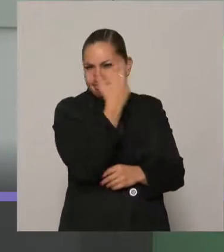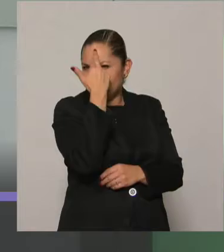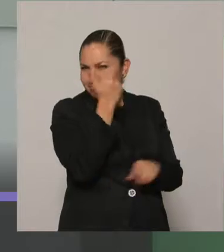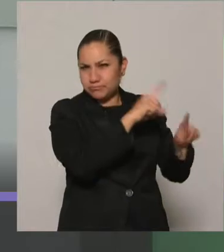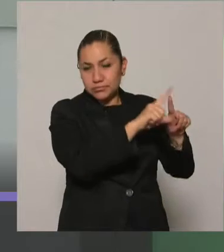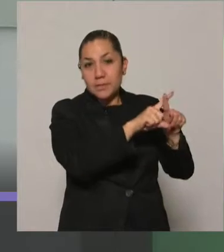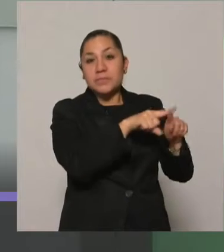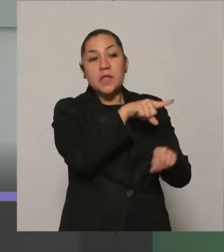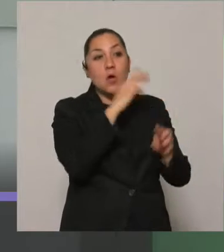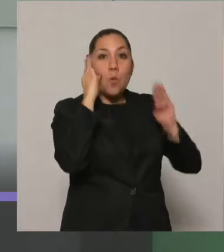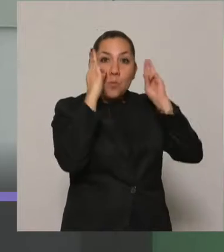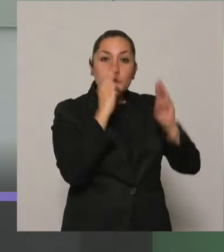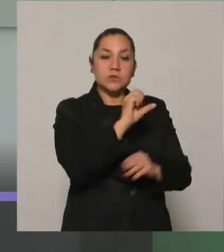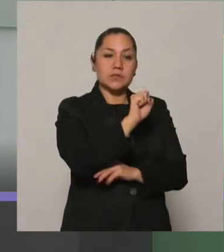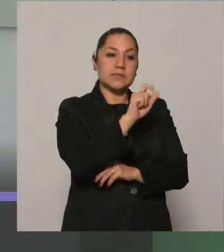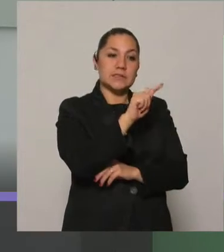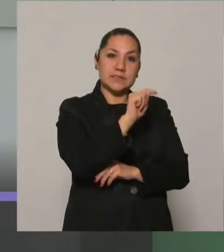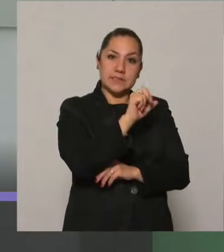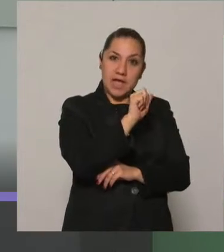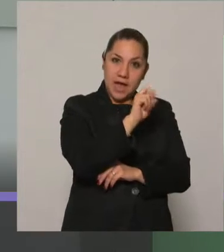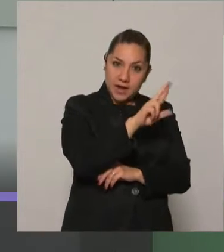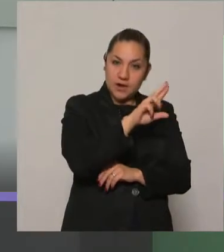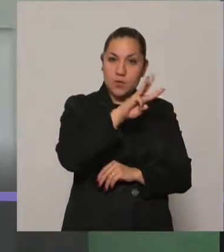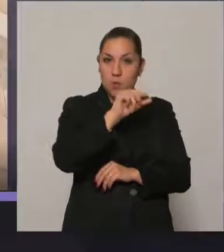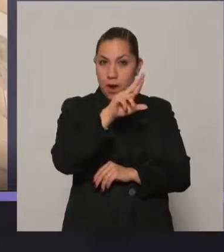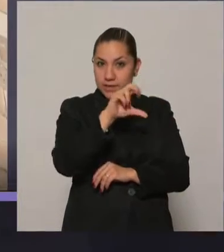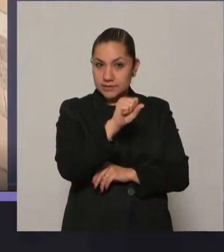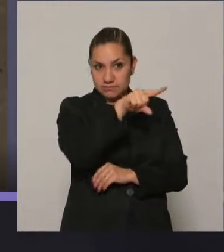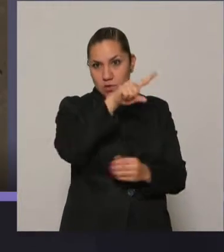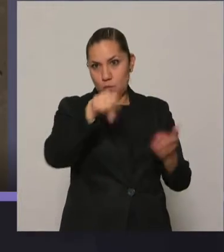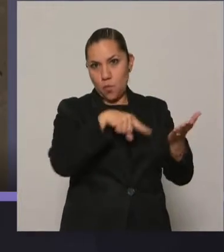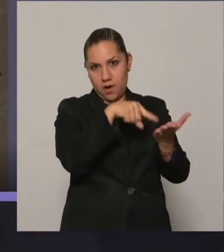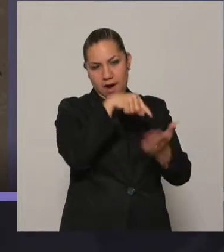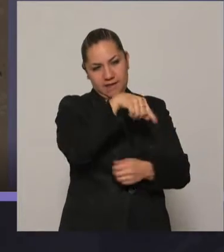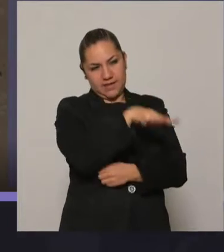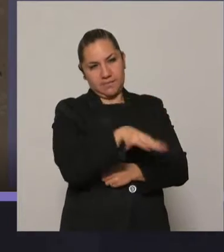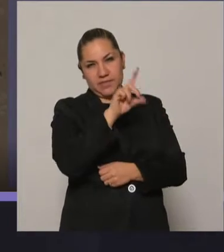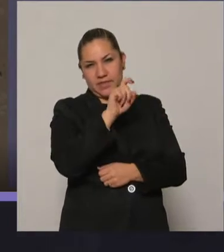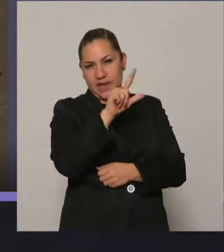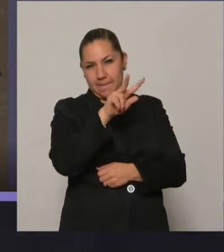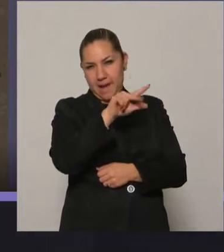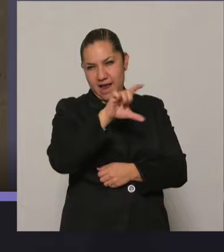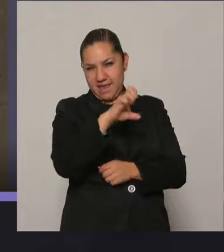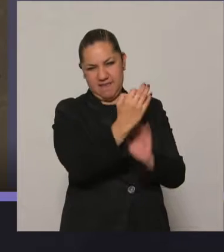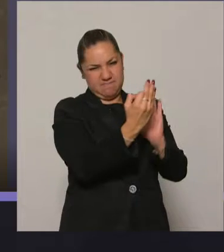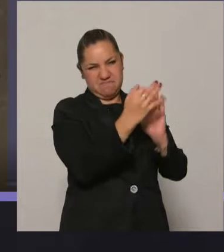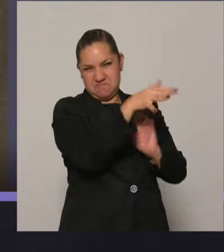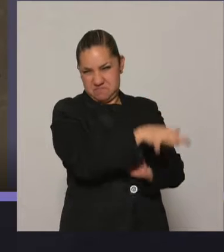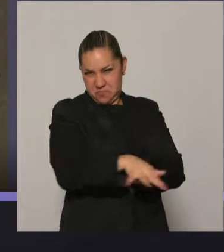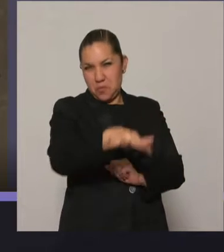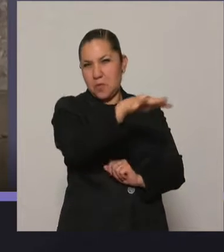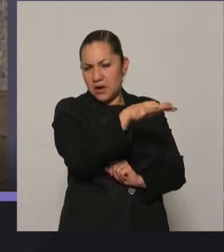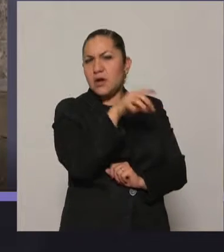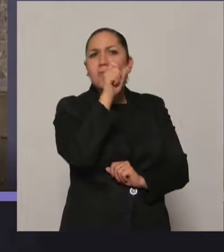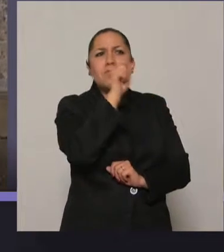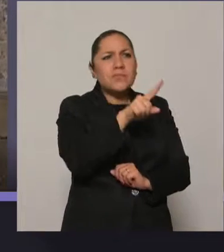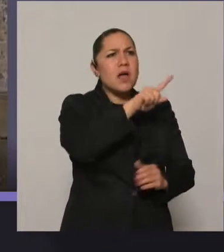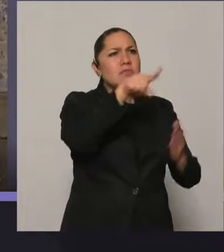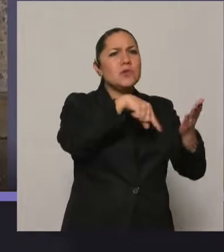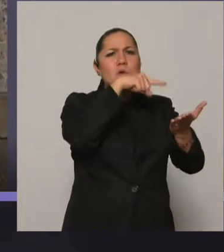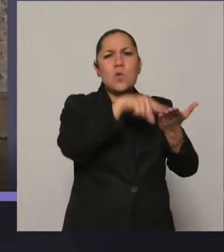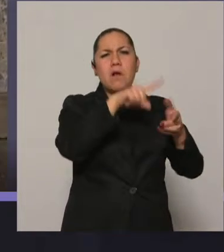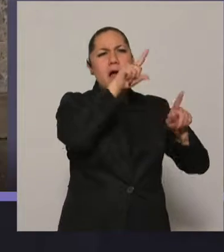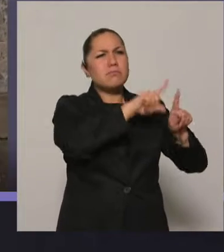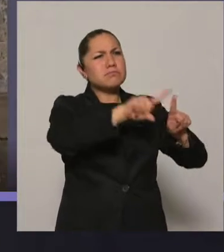del Valle, muy cerquita de aquí, y hay efectivamente nuestros sitios patrimonio. No hay que dejar de ir a visitar